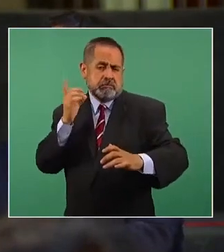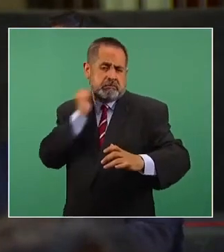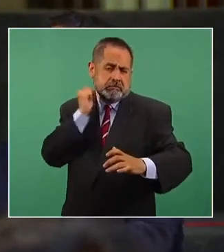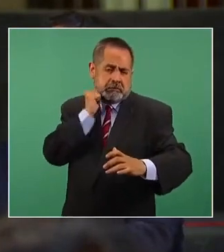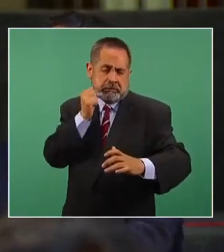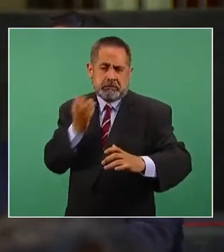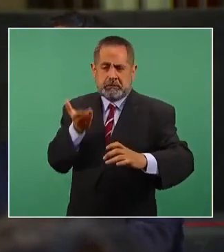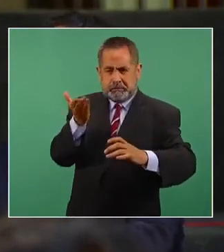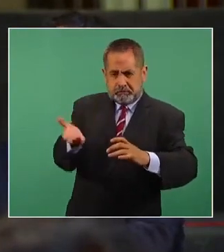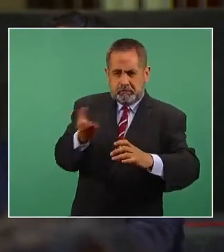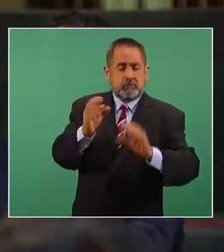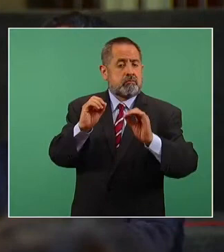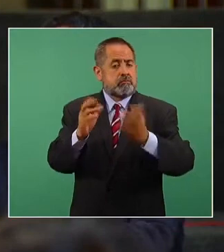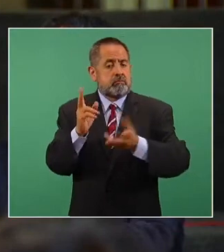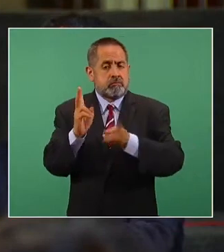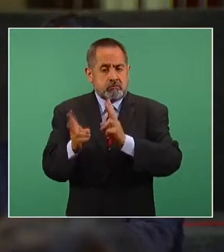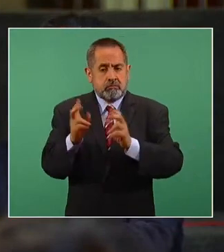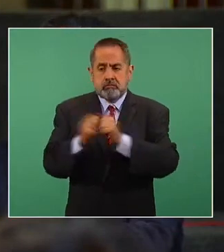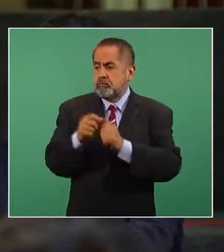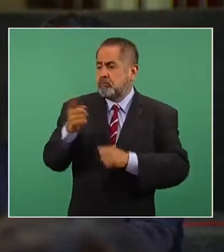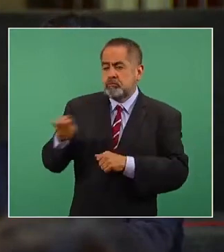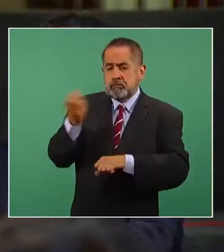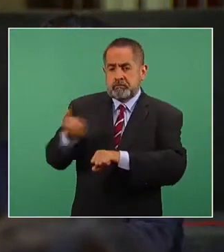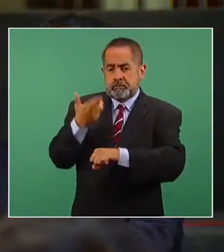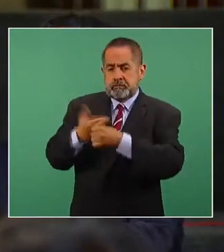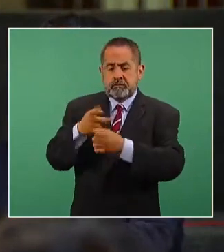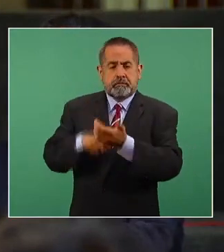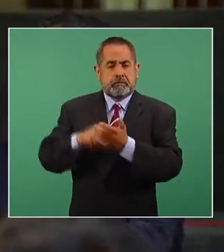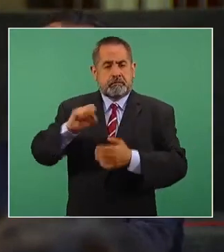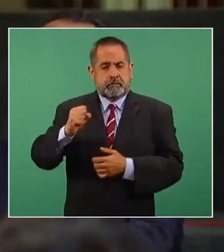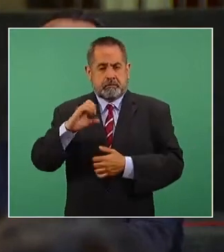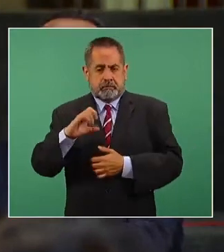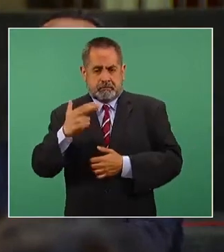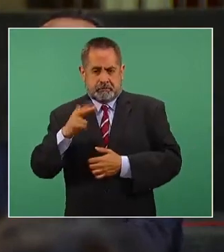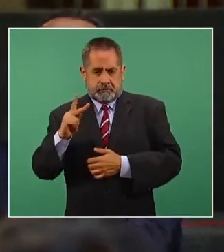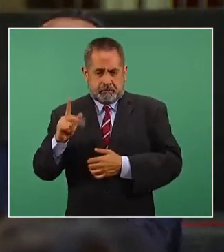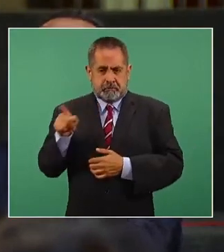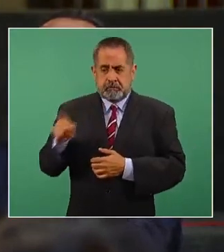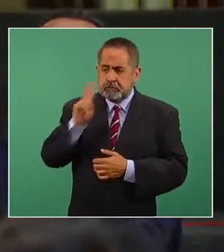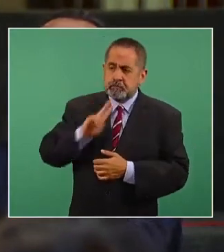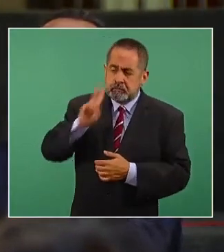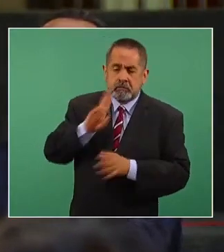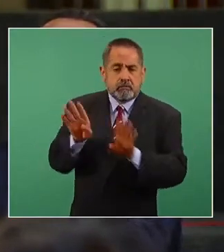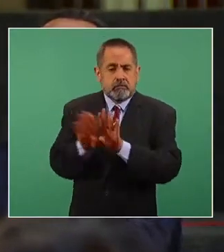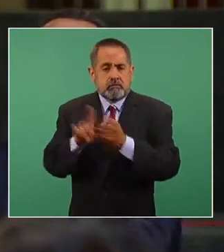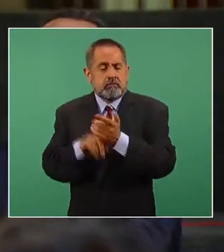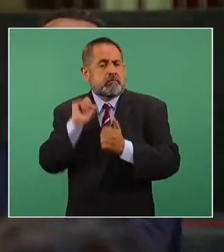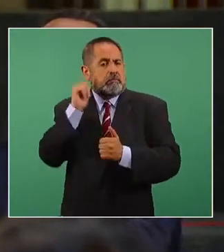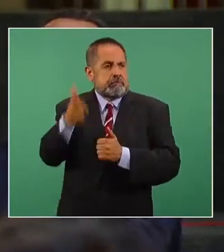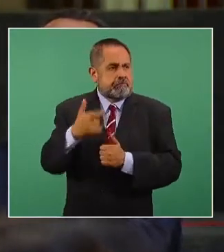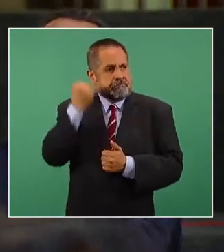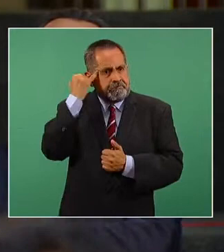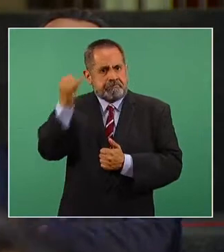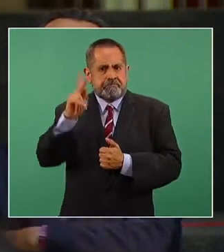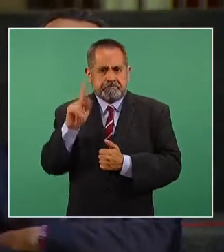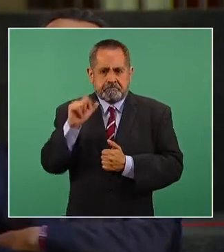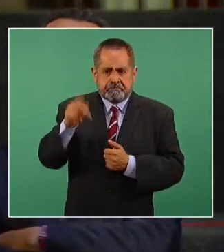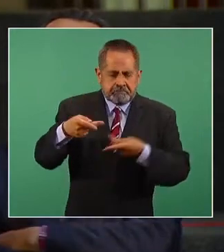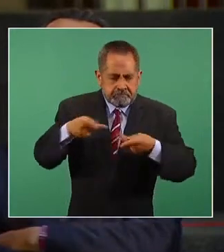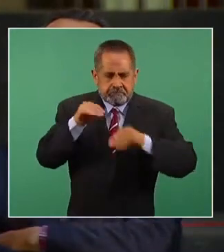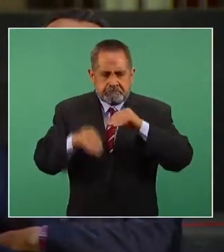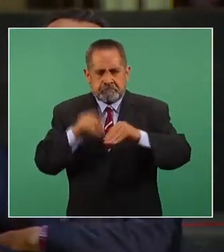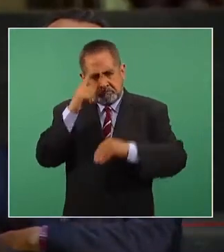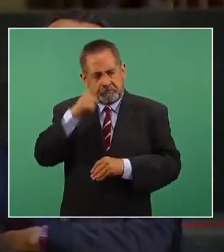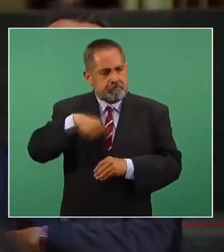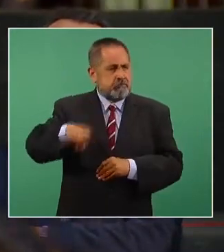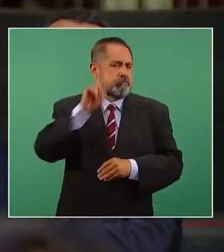Baja, o inclusive platicarlo con el secretario de Hacienda, Arturo Herrera, para ver si se pudiera esgrimir alguna estrategia para que